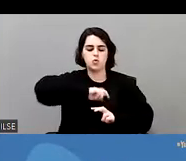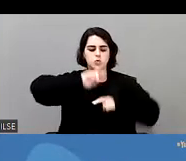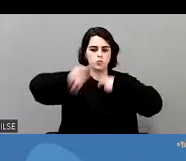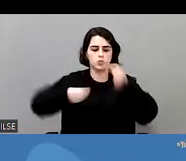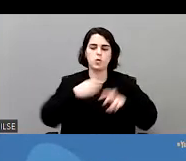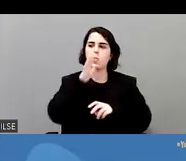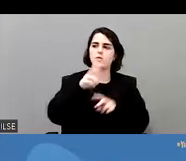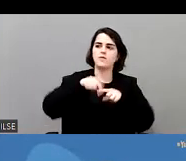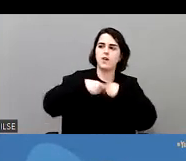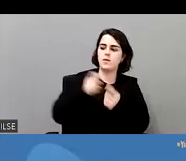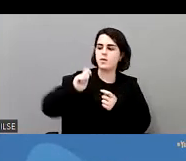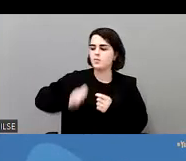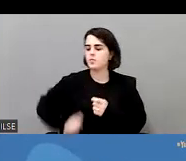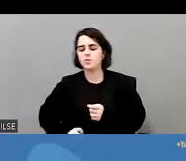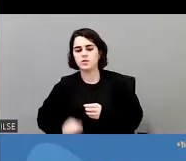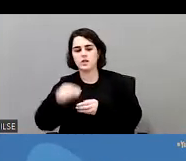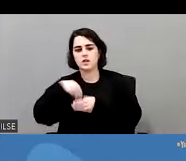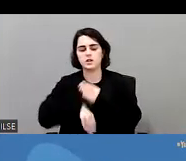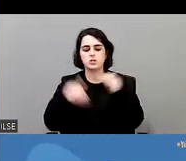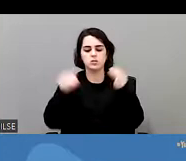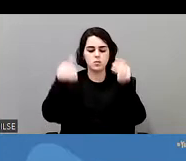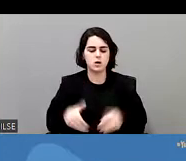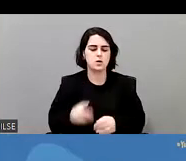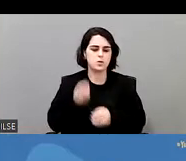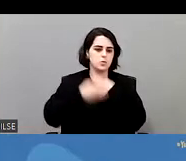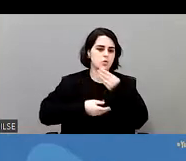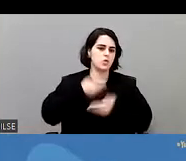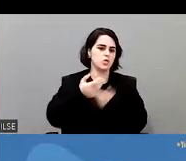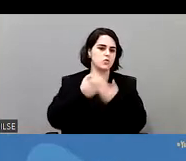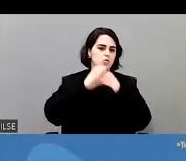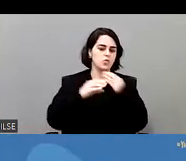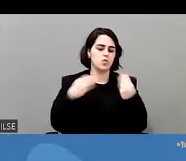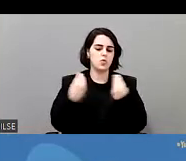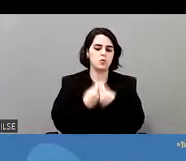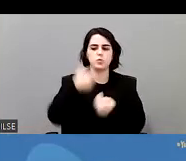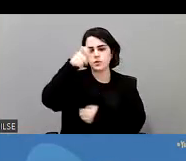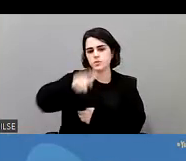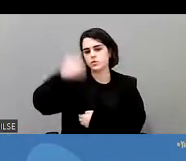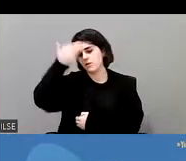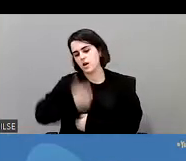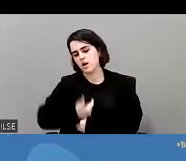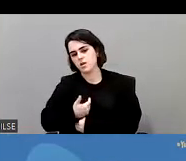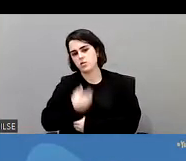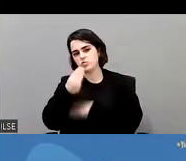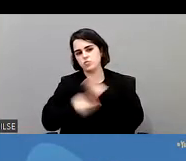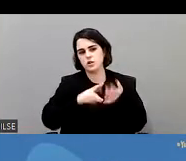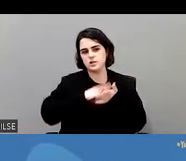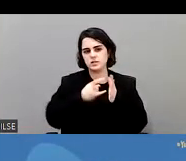familias como a profesionales que intervienen en el proceso de comunicación con las personas con parálisis cerebral, usuarias de